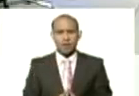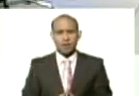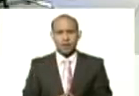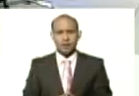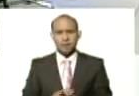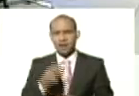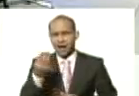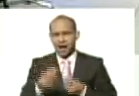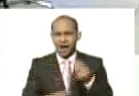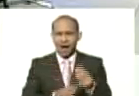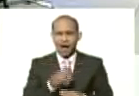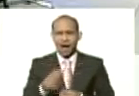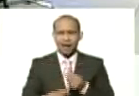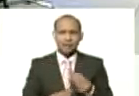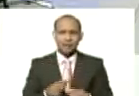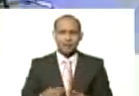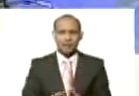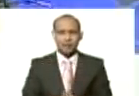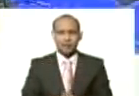cumpliendo